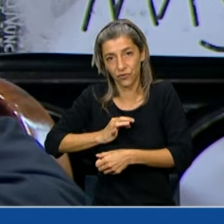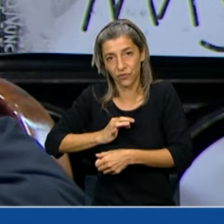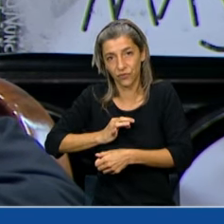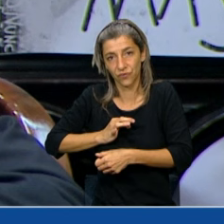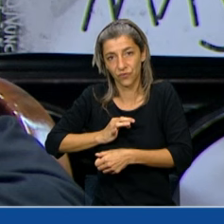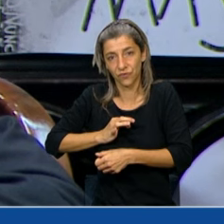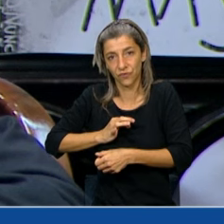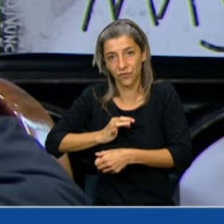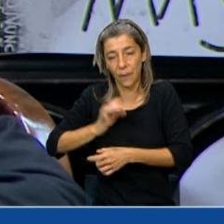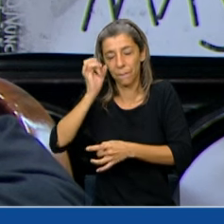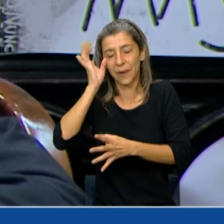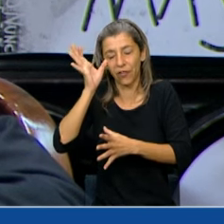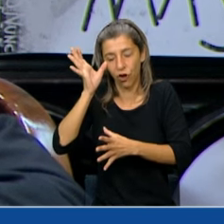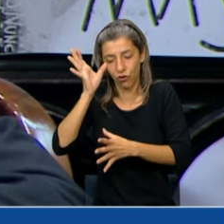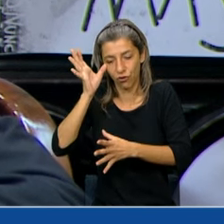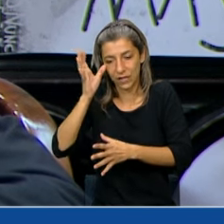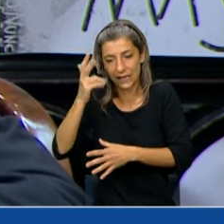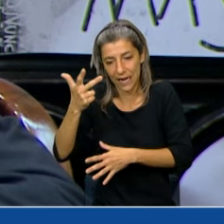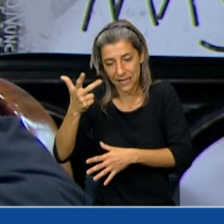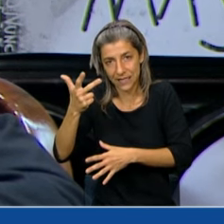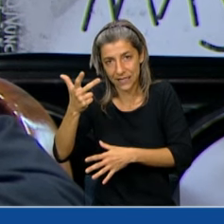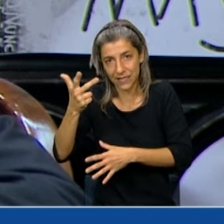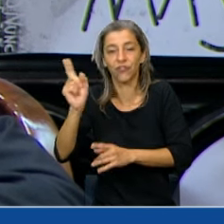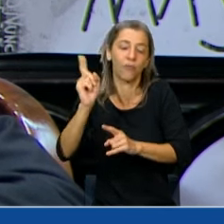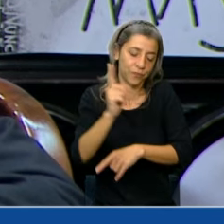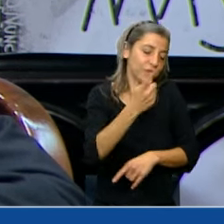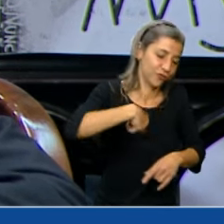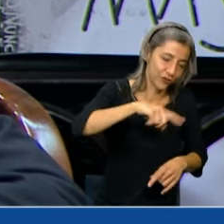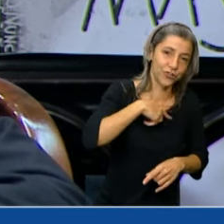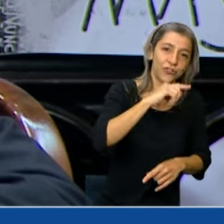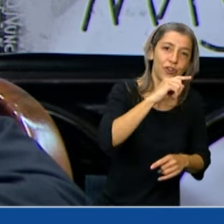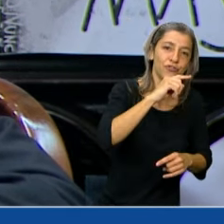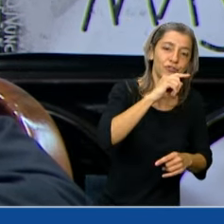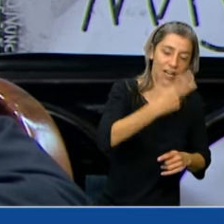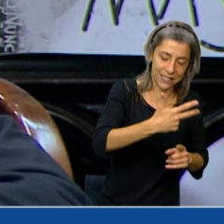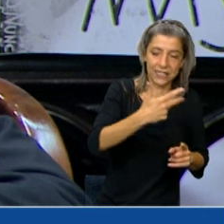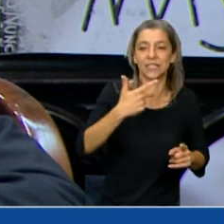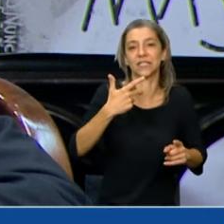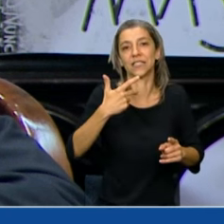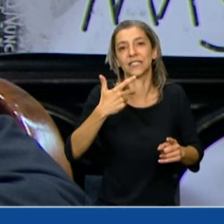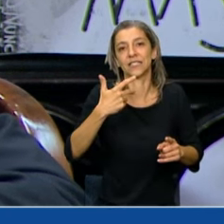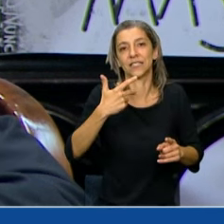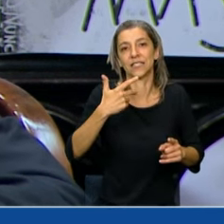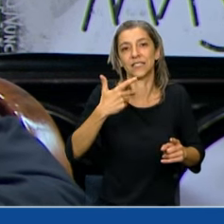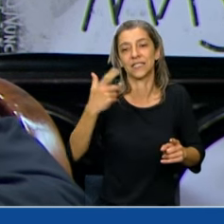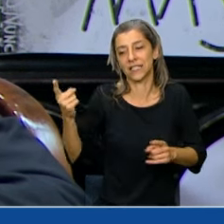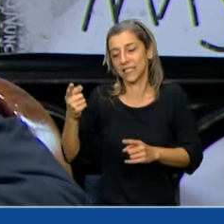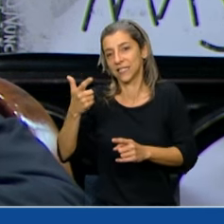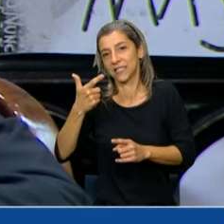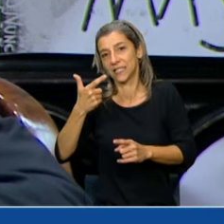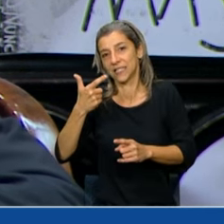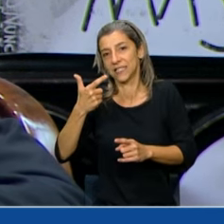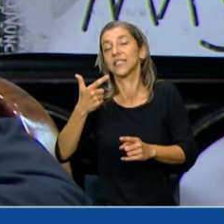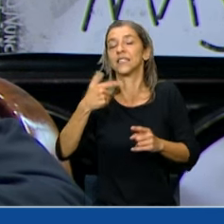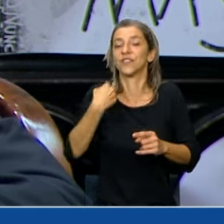años perdón tres en lugar de los dos años que aprobamos acá absolutamente